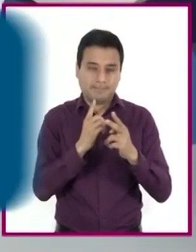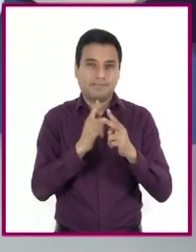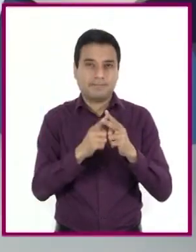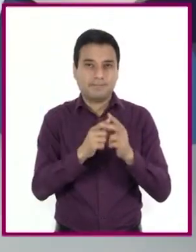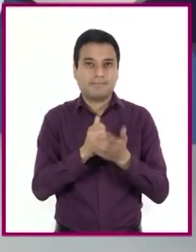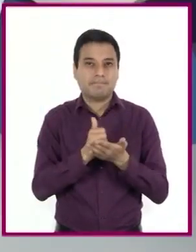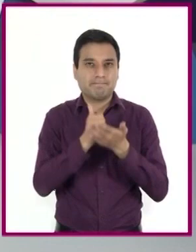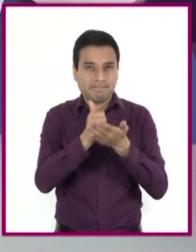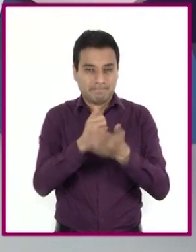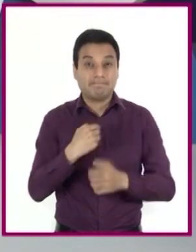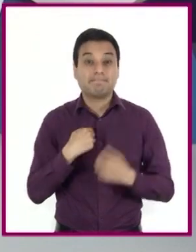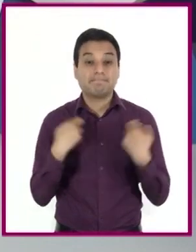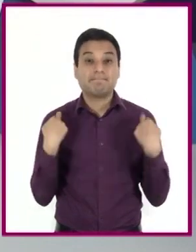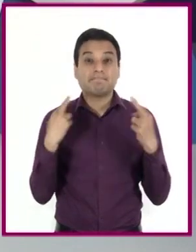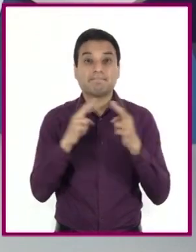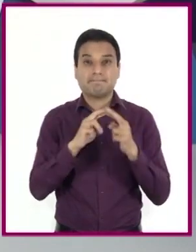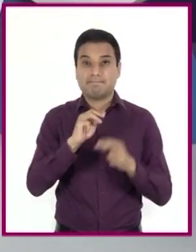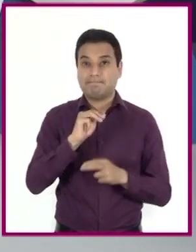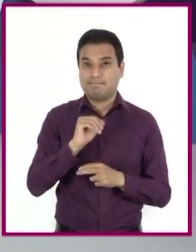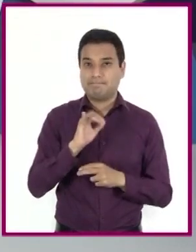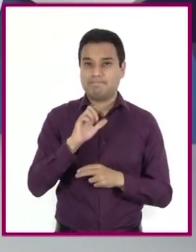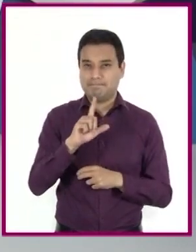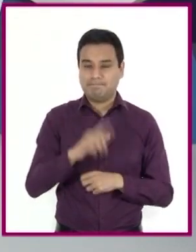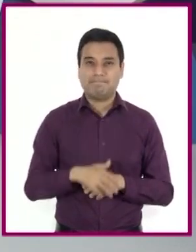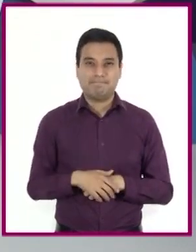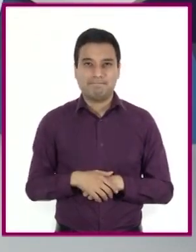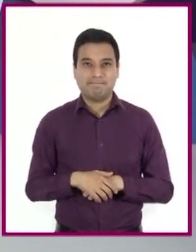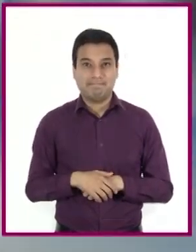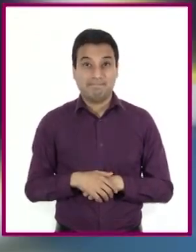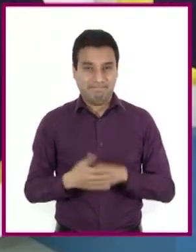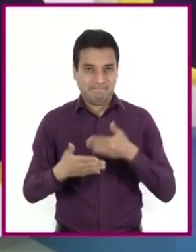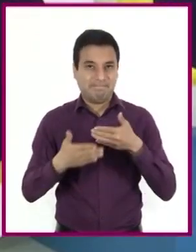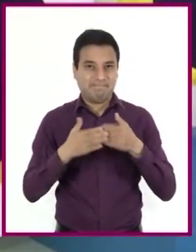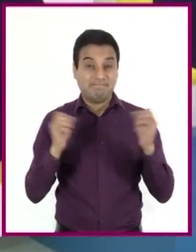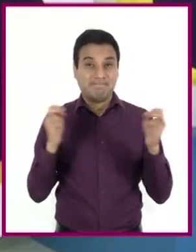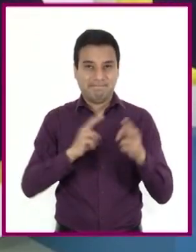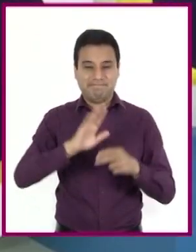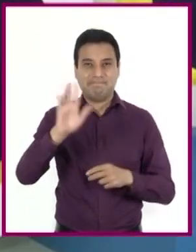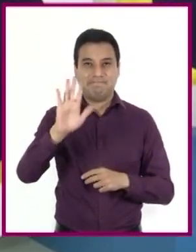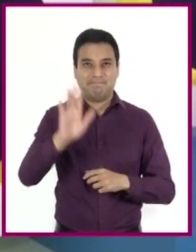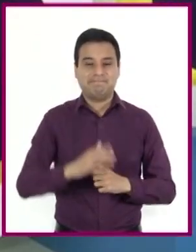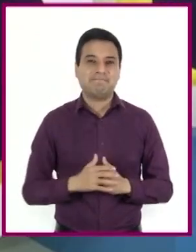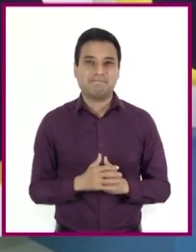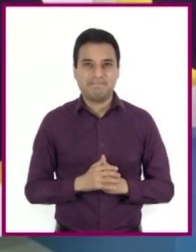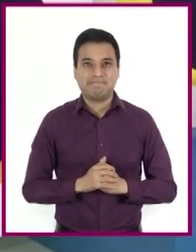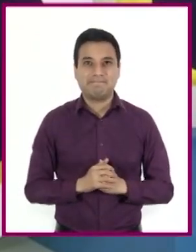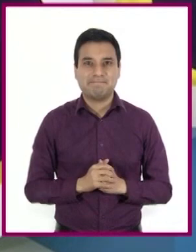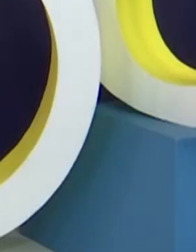Soy el maestro Marcial Rivera y nos seguimos viendo aquí. Hasta la próxima.